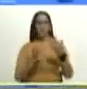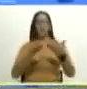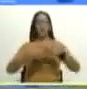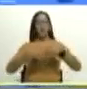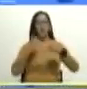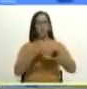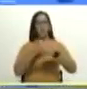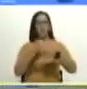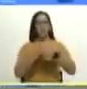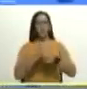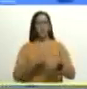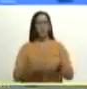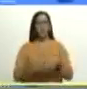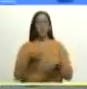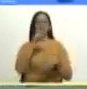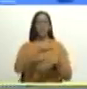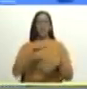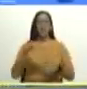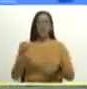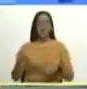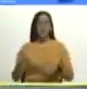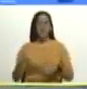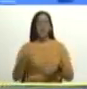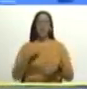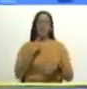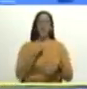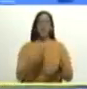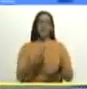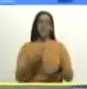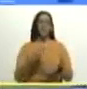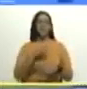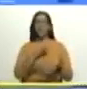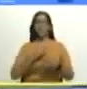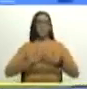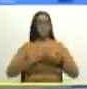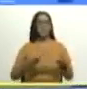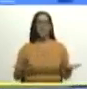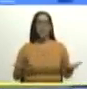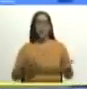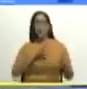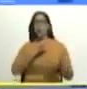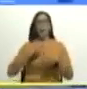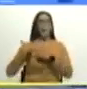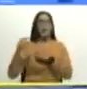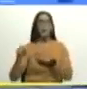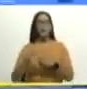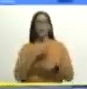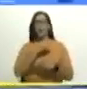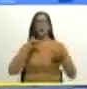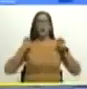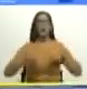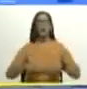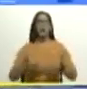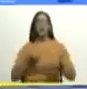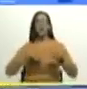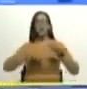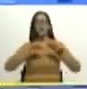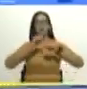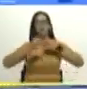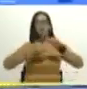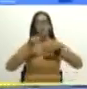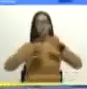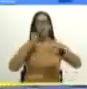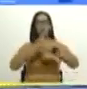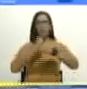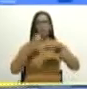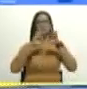emprendimientos de la gente que dijo, no me entrego, no me voy, no me rindo, y se puso a trabajar por